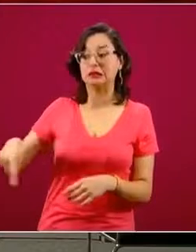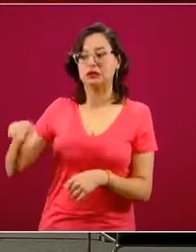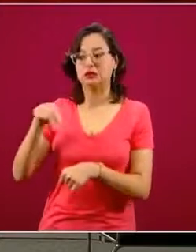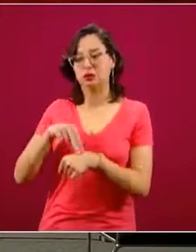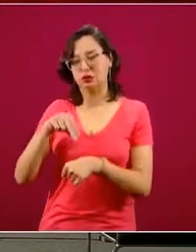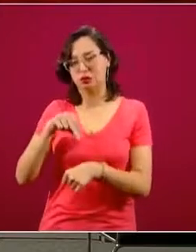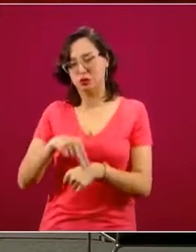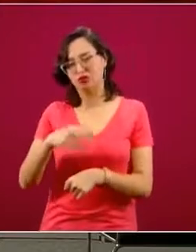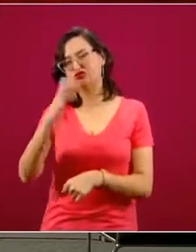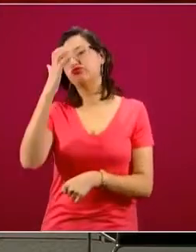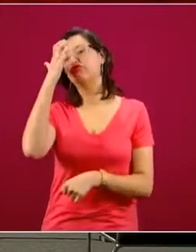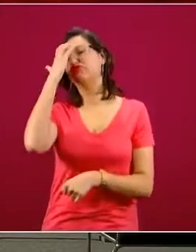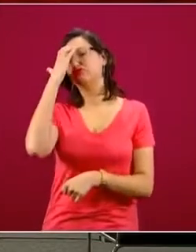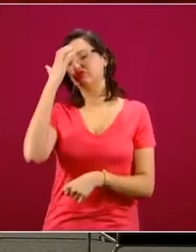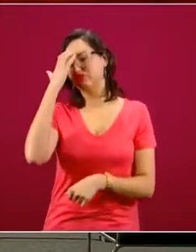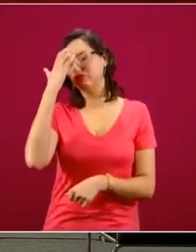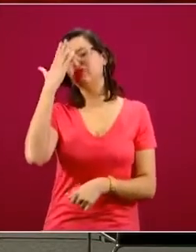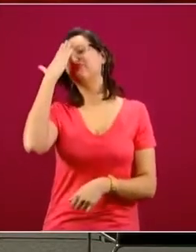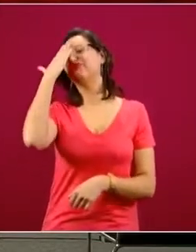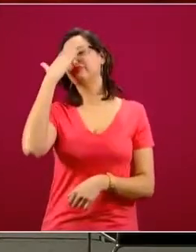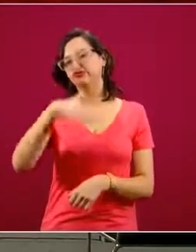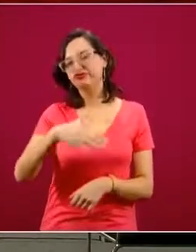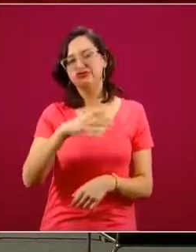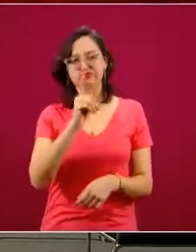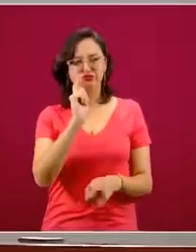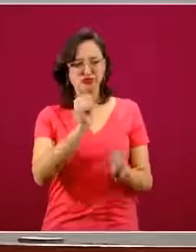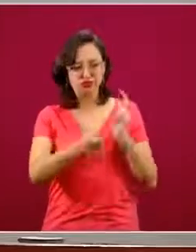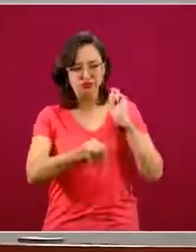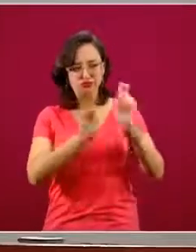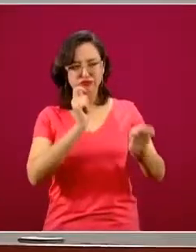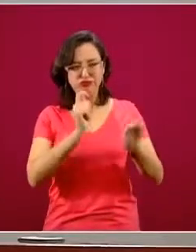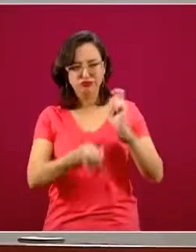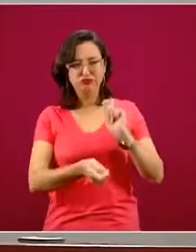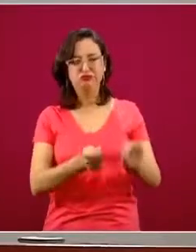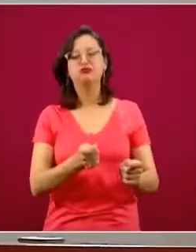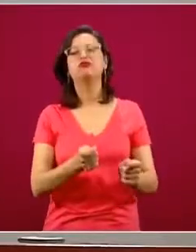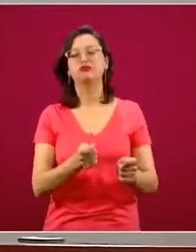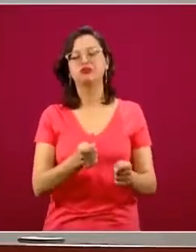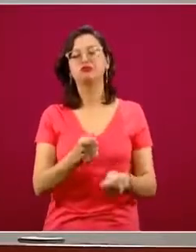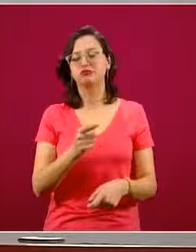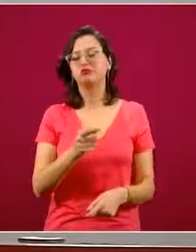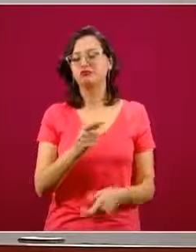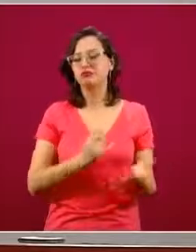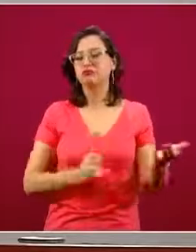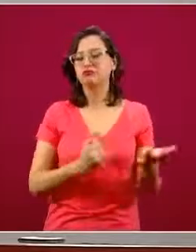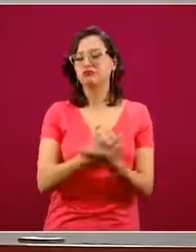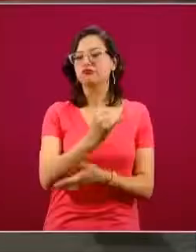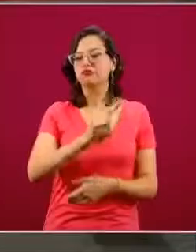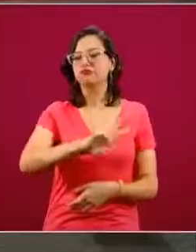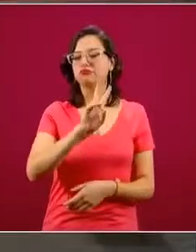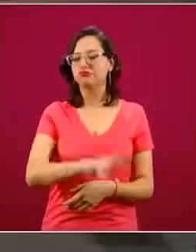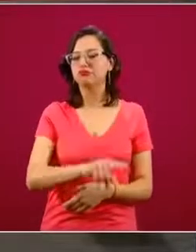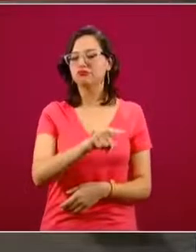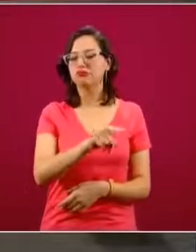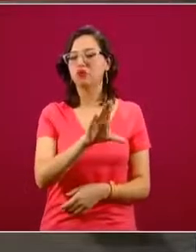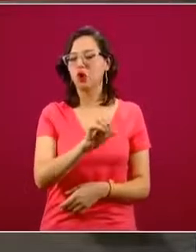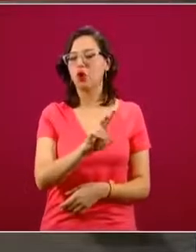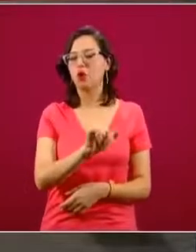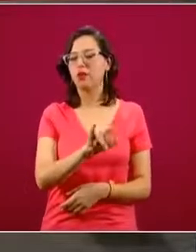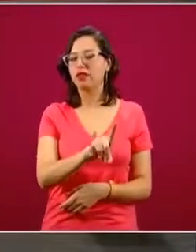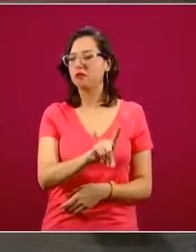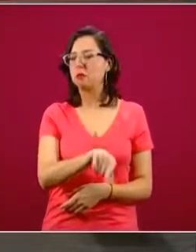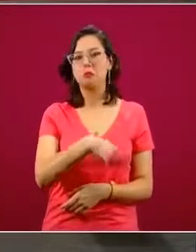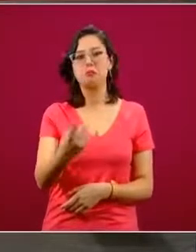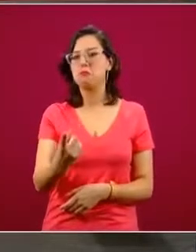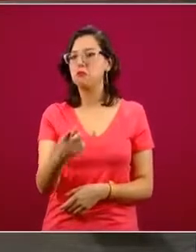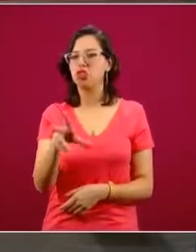clínica de quien conoció al paciente, a la paciente, para tener esta información y este consenso